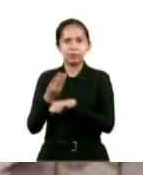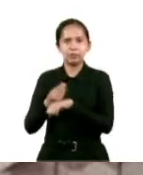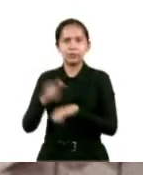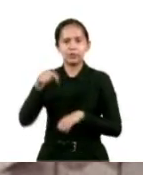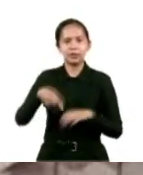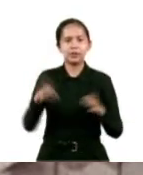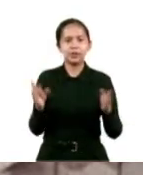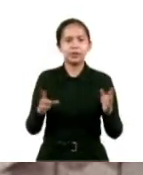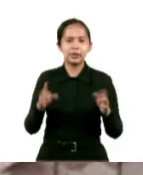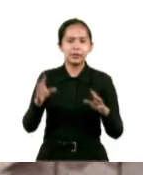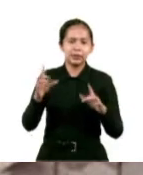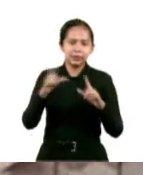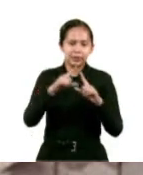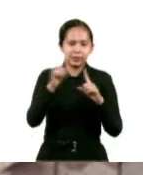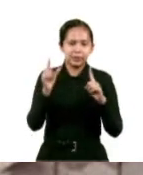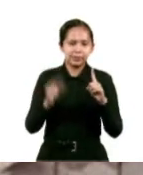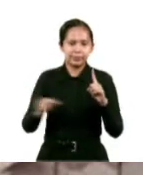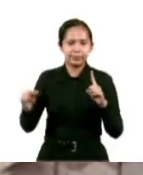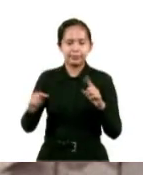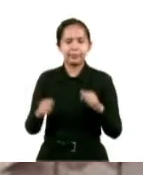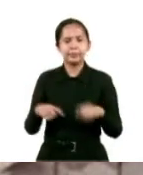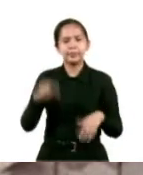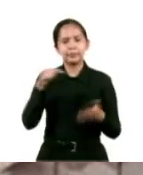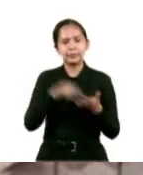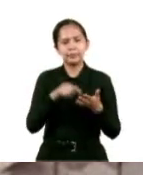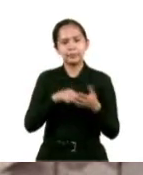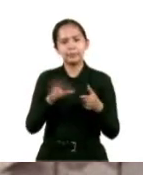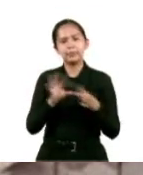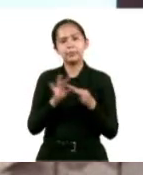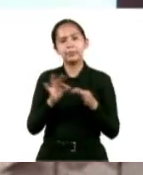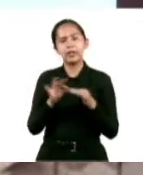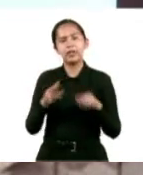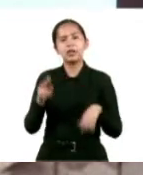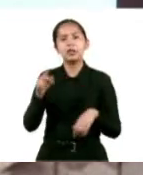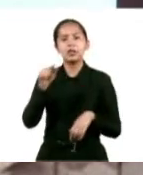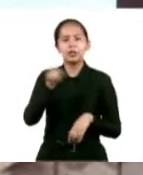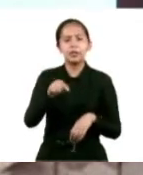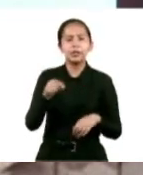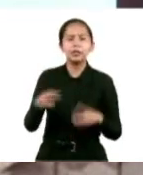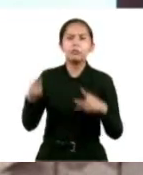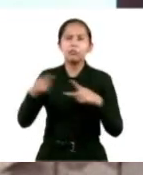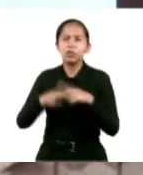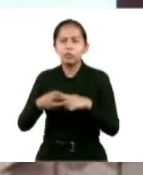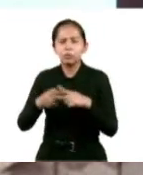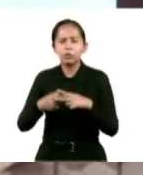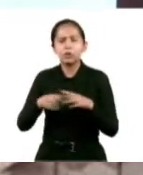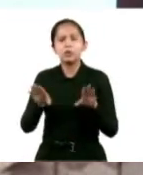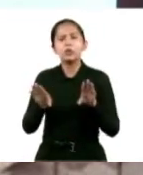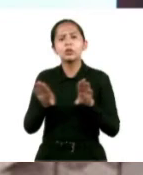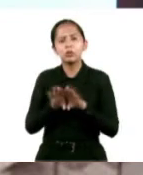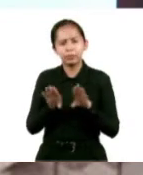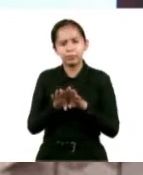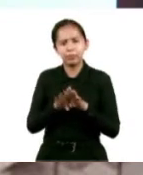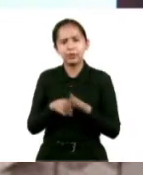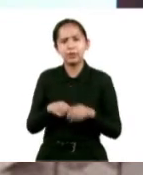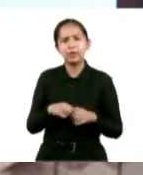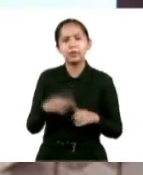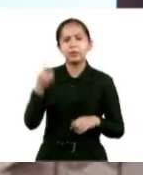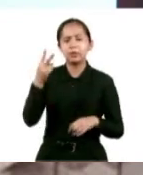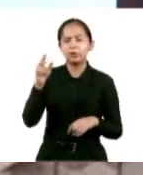y aquí está la norma y la manera como se calcula. El claro libre son